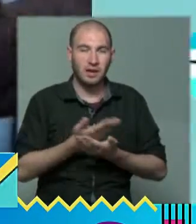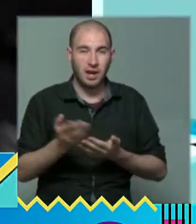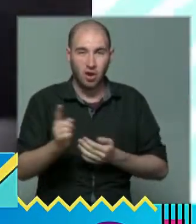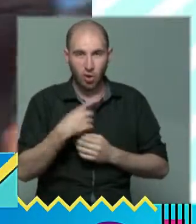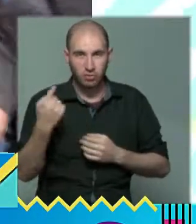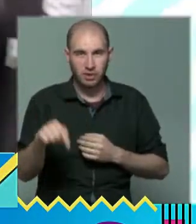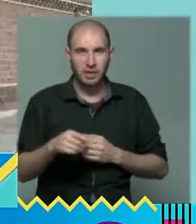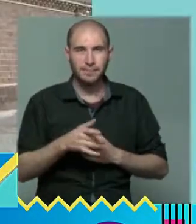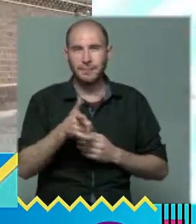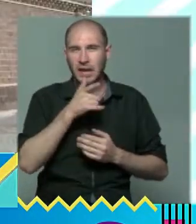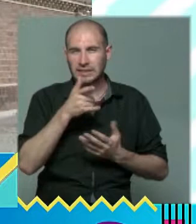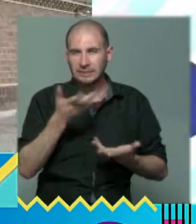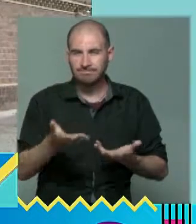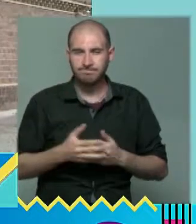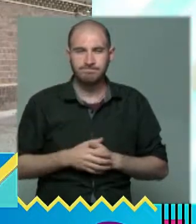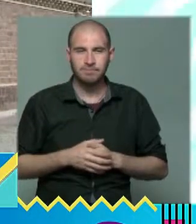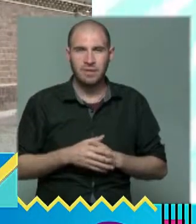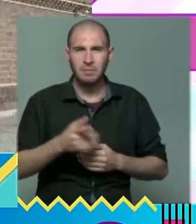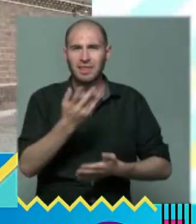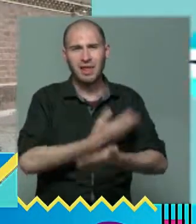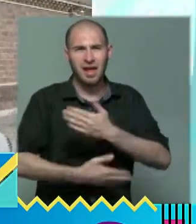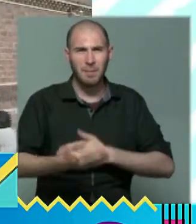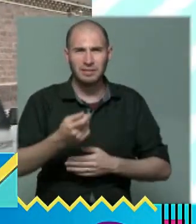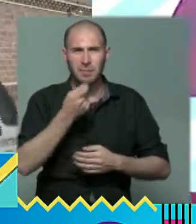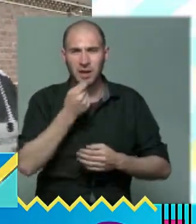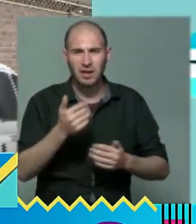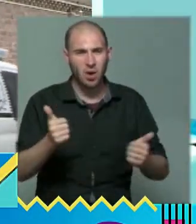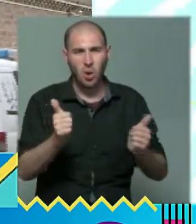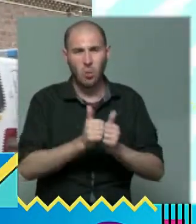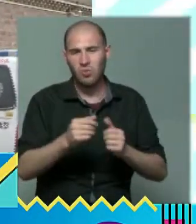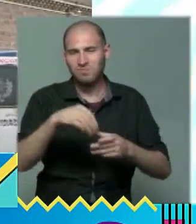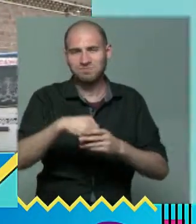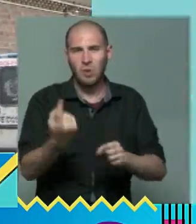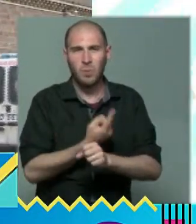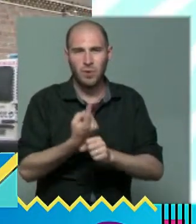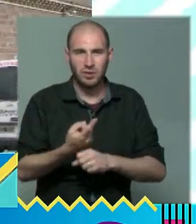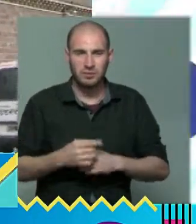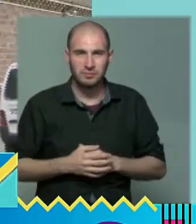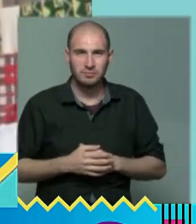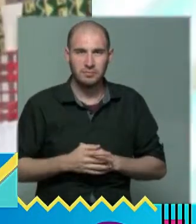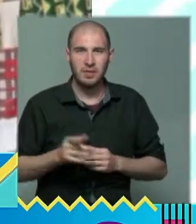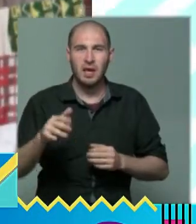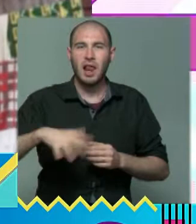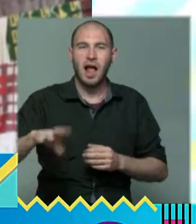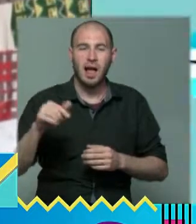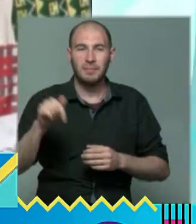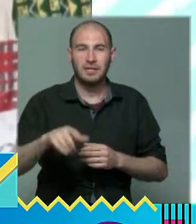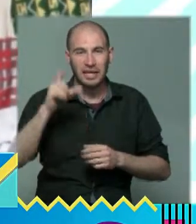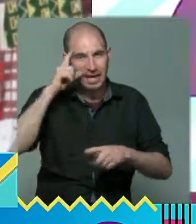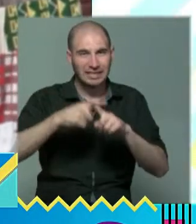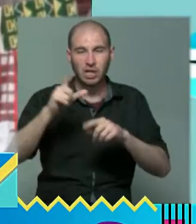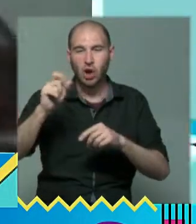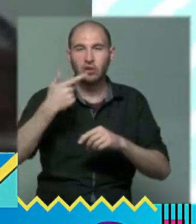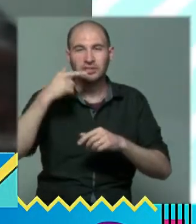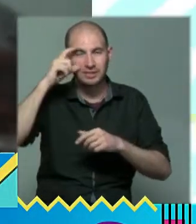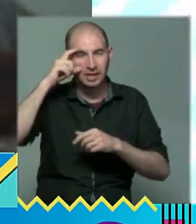los vemos como muy discapacitados para poder convivir en el ambiente que es el ambiente del ex-COSE.